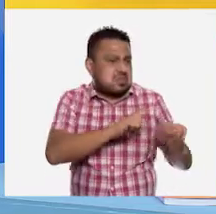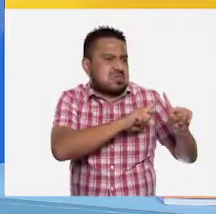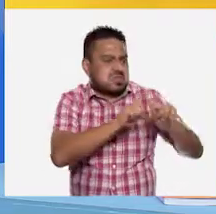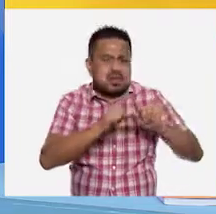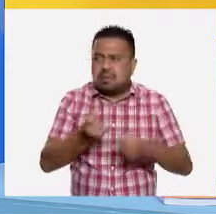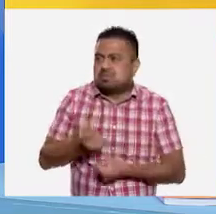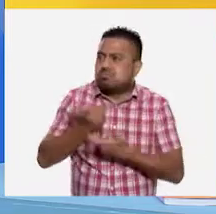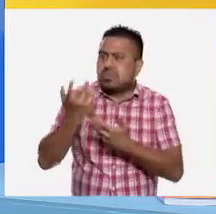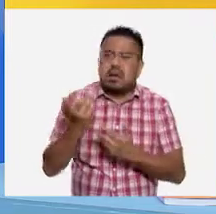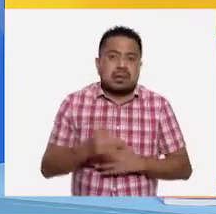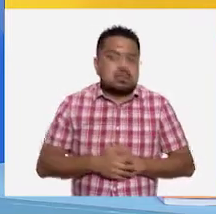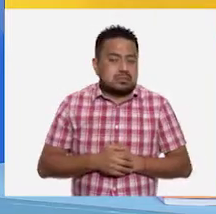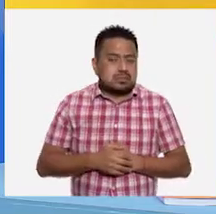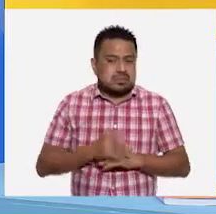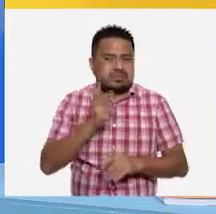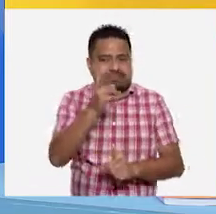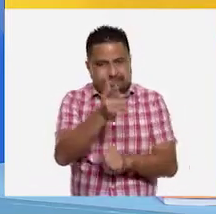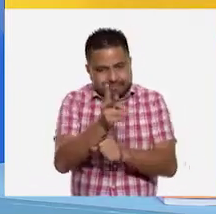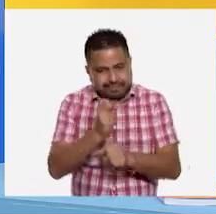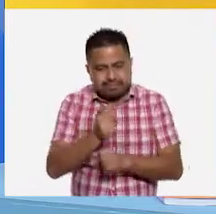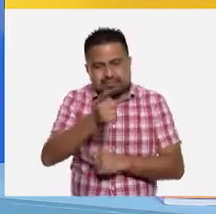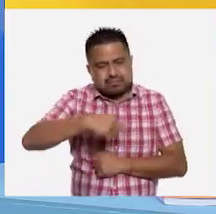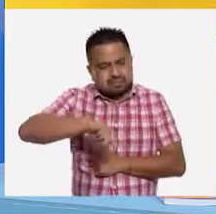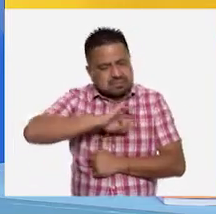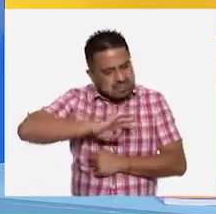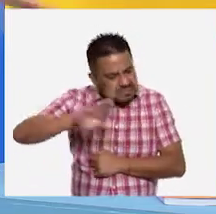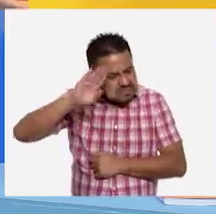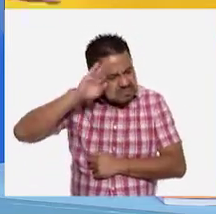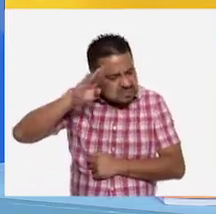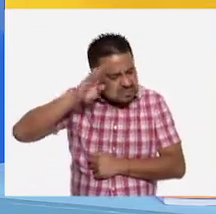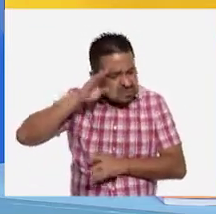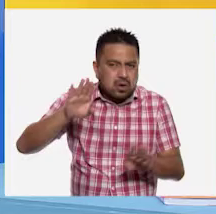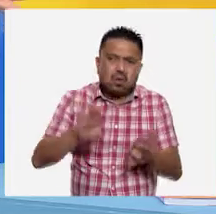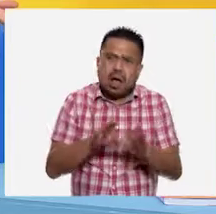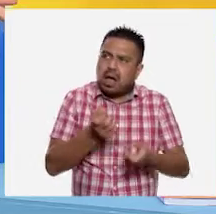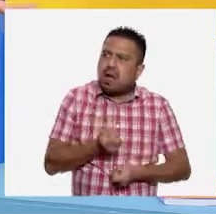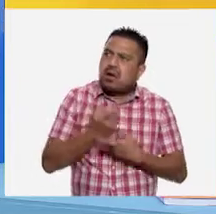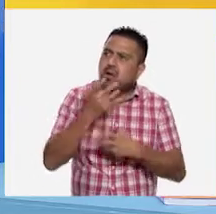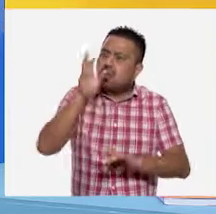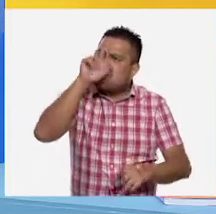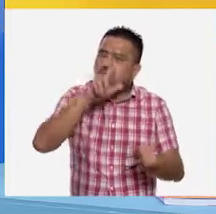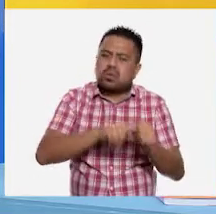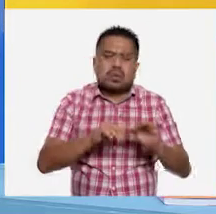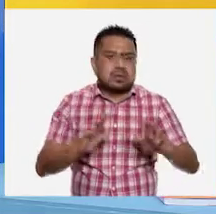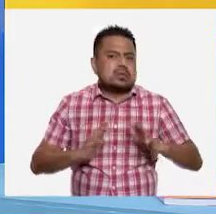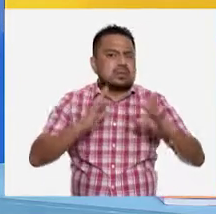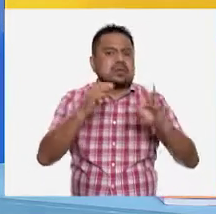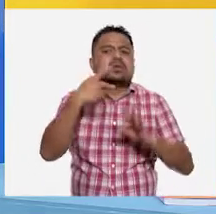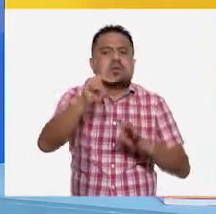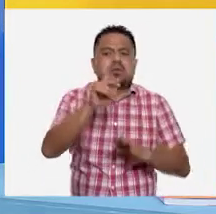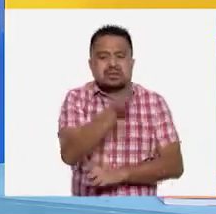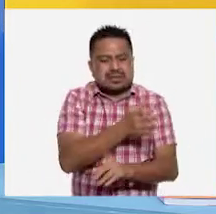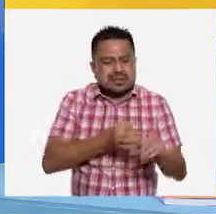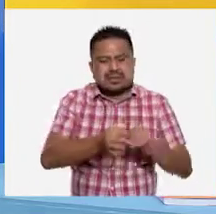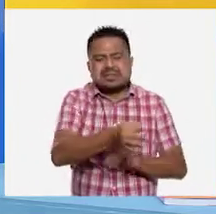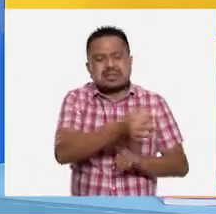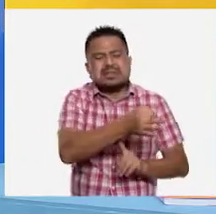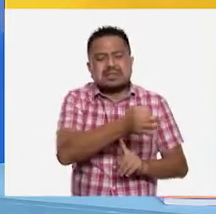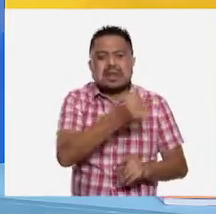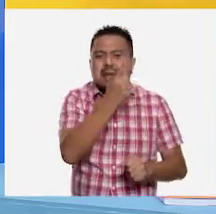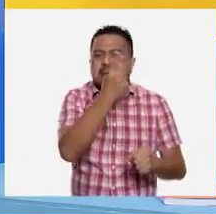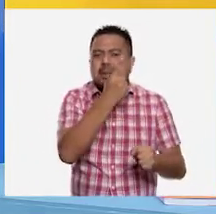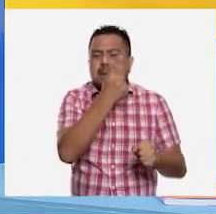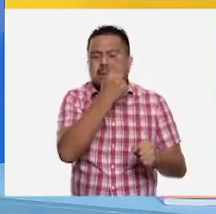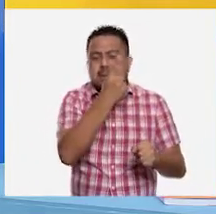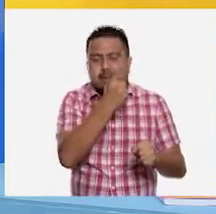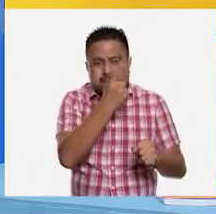expresarse. Así que les invitamos a pensar, ¿qué tipo de expresiones culturales surgieron en sus localidades a partir de la segunda mitad